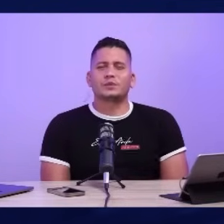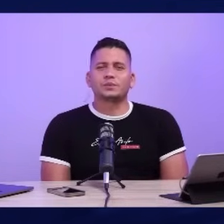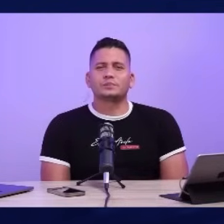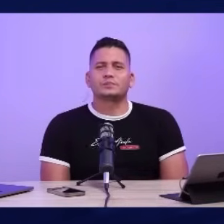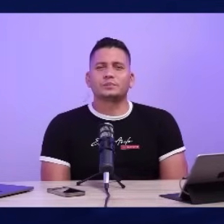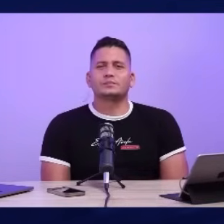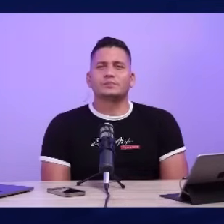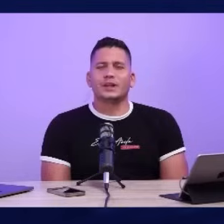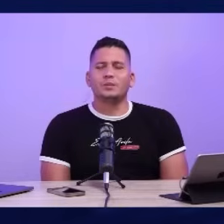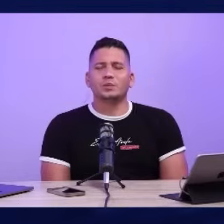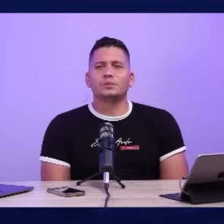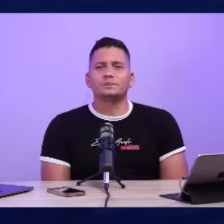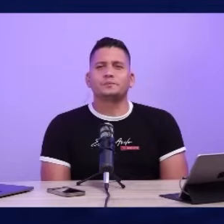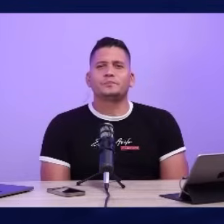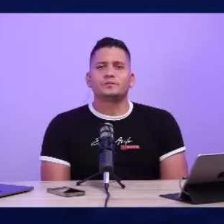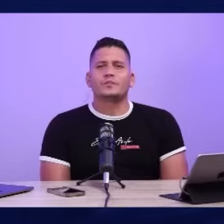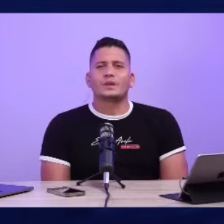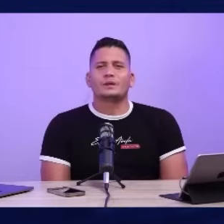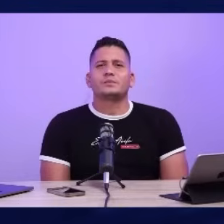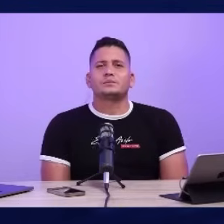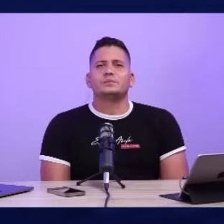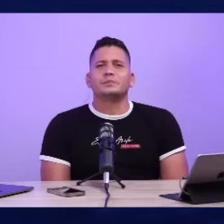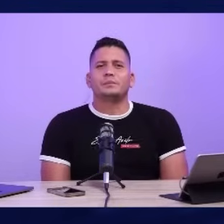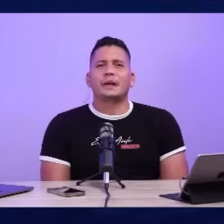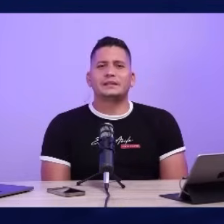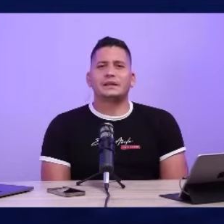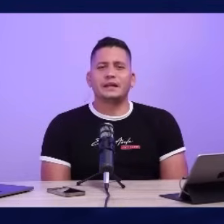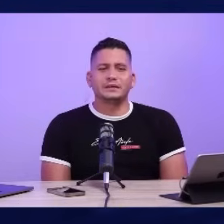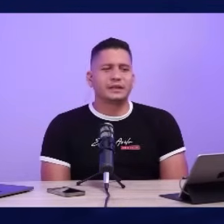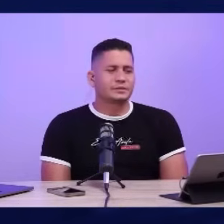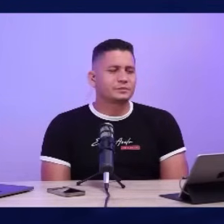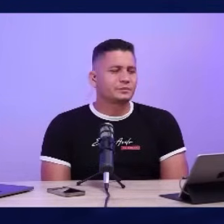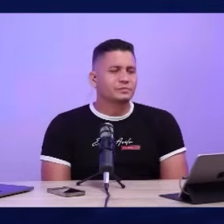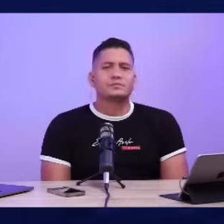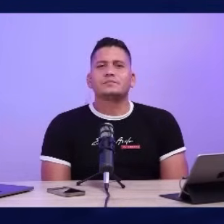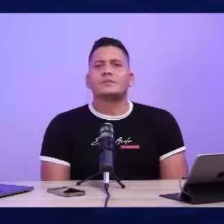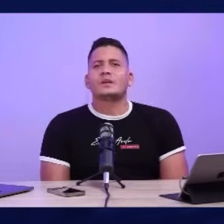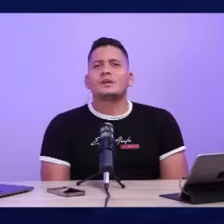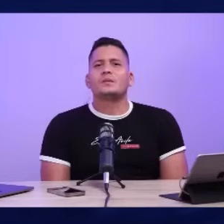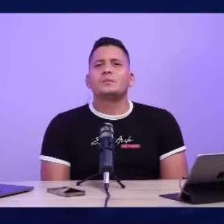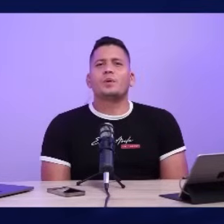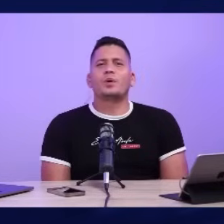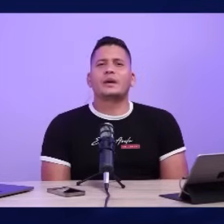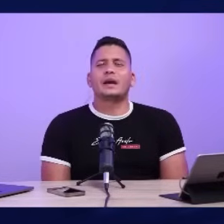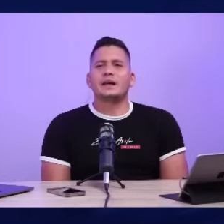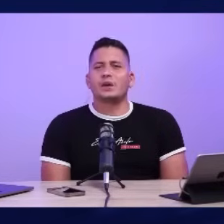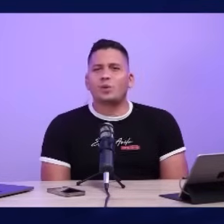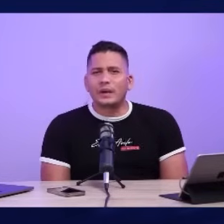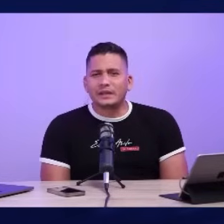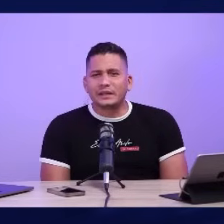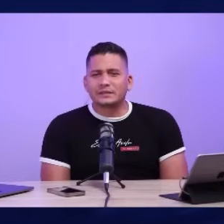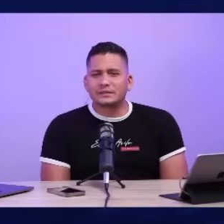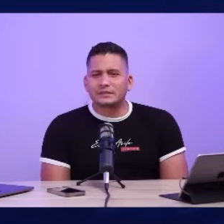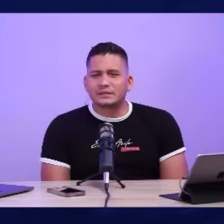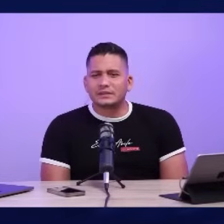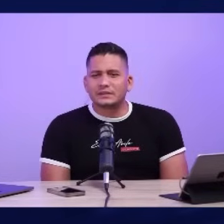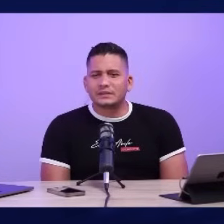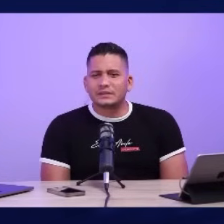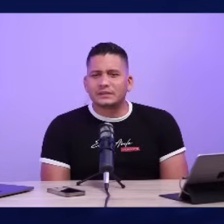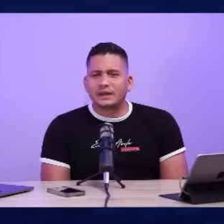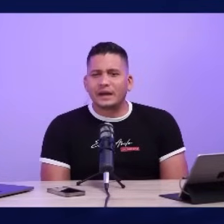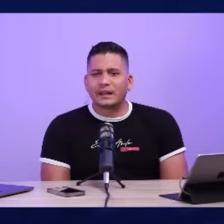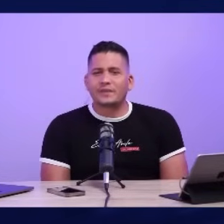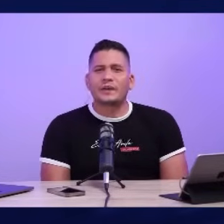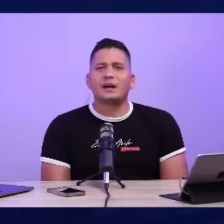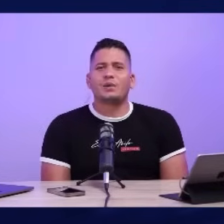la razón del mundo presidente Por qué ya no venden